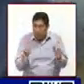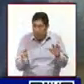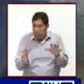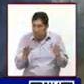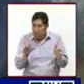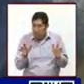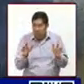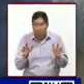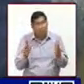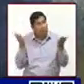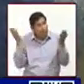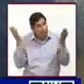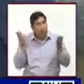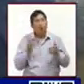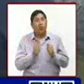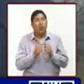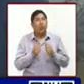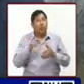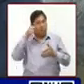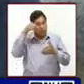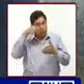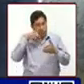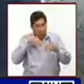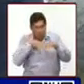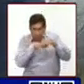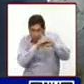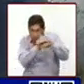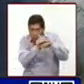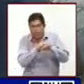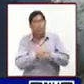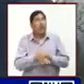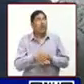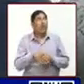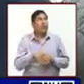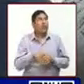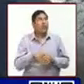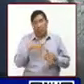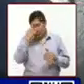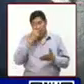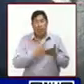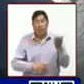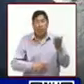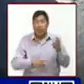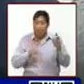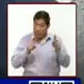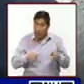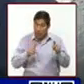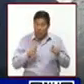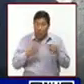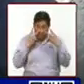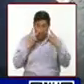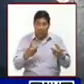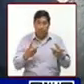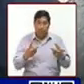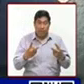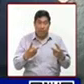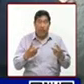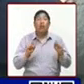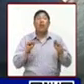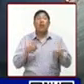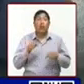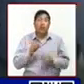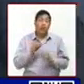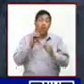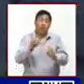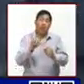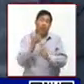especie de arco con una profundidad, que servía esta profundidad para que el doliente, como podemos ver acá, pueda